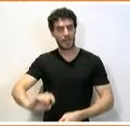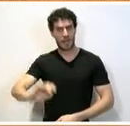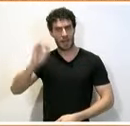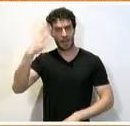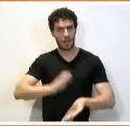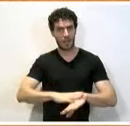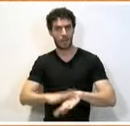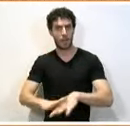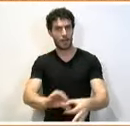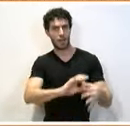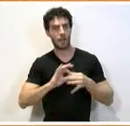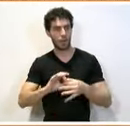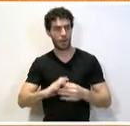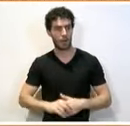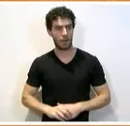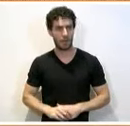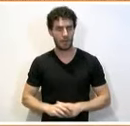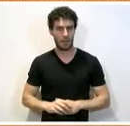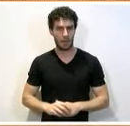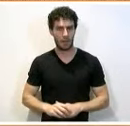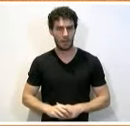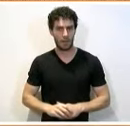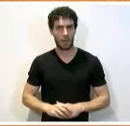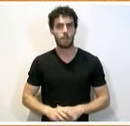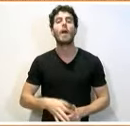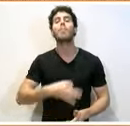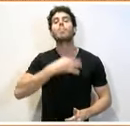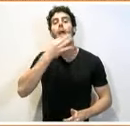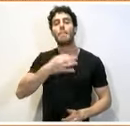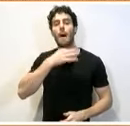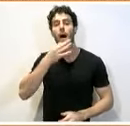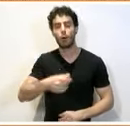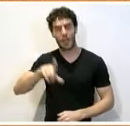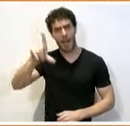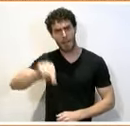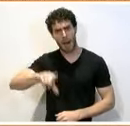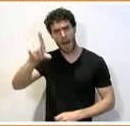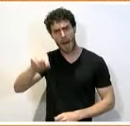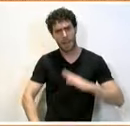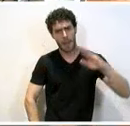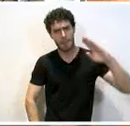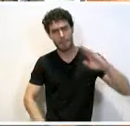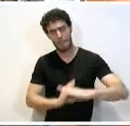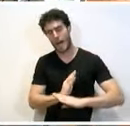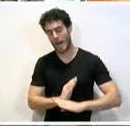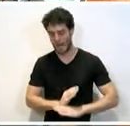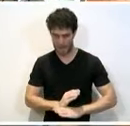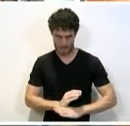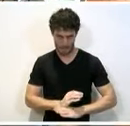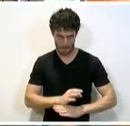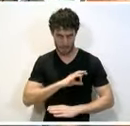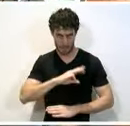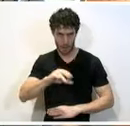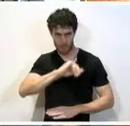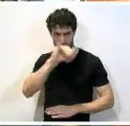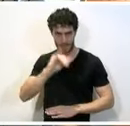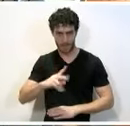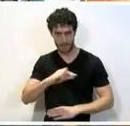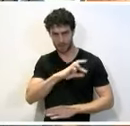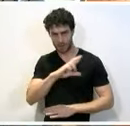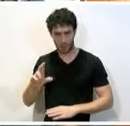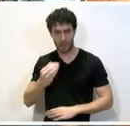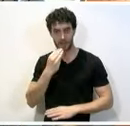Izquierda Unida. Deje de hacer demagogia barata, señor Pérez Pastor. Si dicen que tienen talante y que